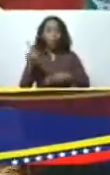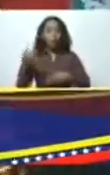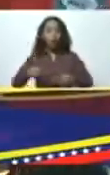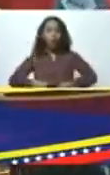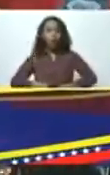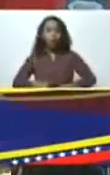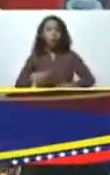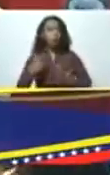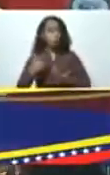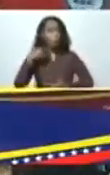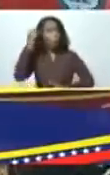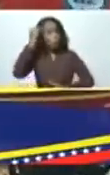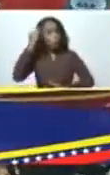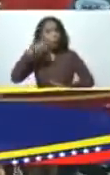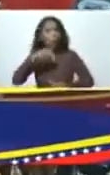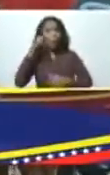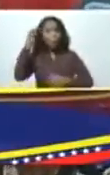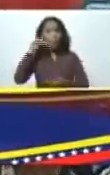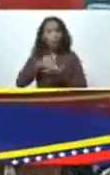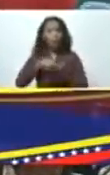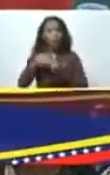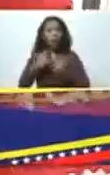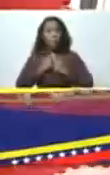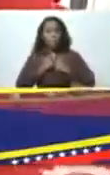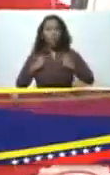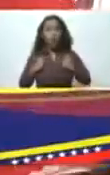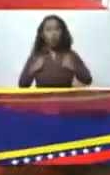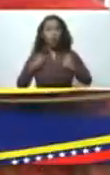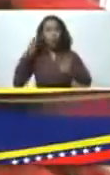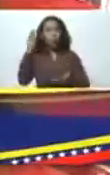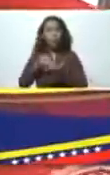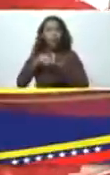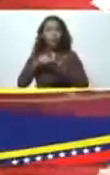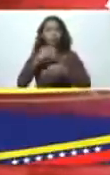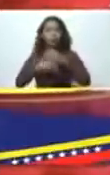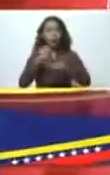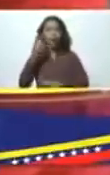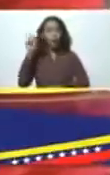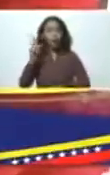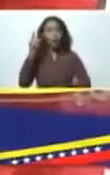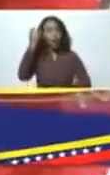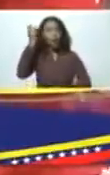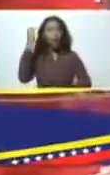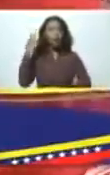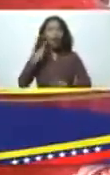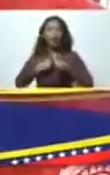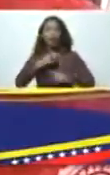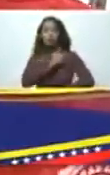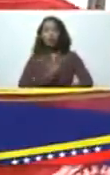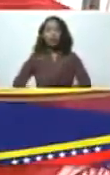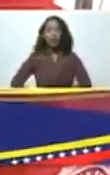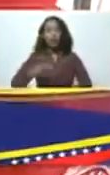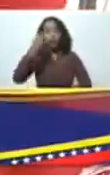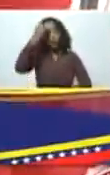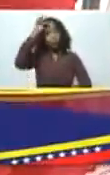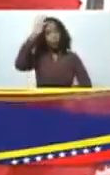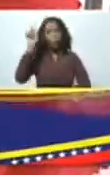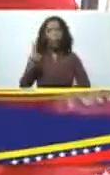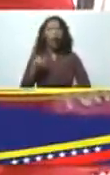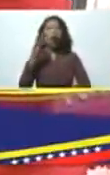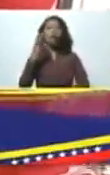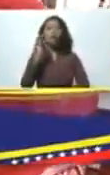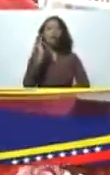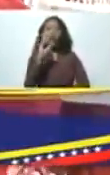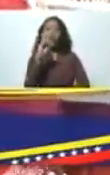esfuerzo y creo que hoy Miranda ha sacado el pecho en ese sentido. Esa fue la idea de Fidel Castro Ruz, que tú conoces, Héctor. Correcto. Castro